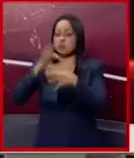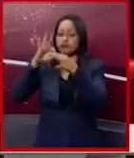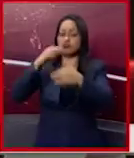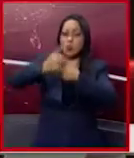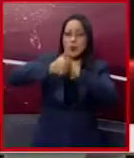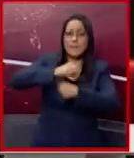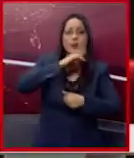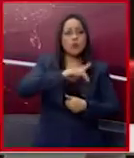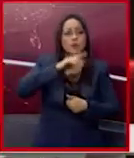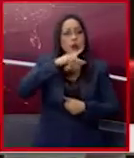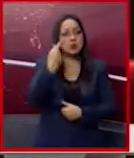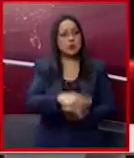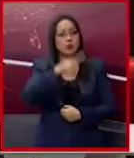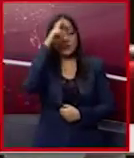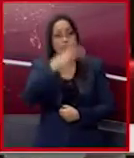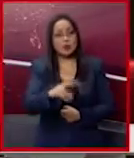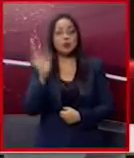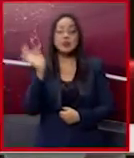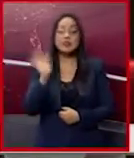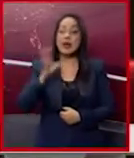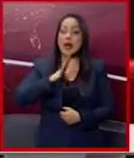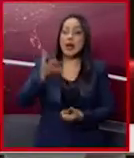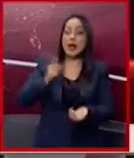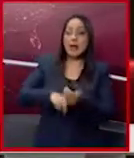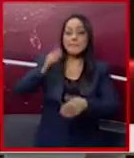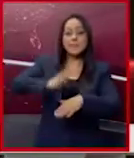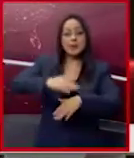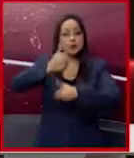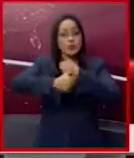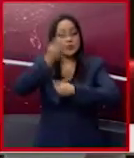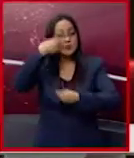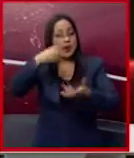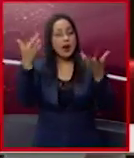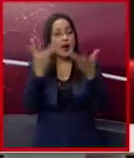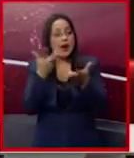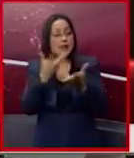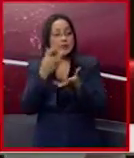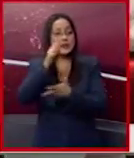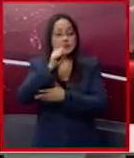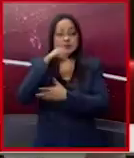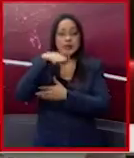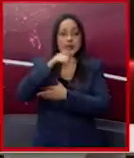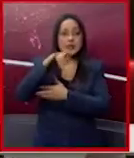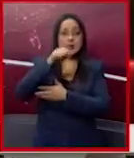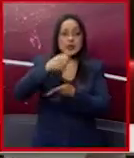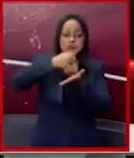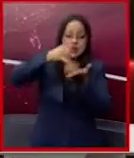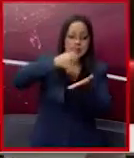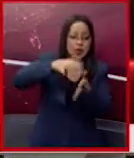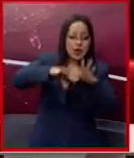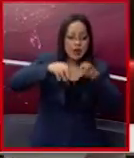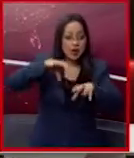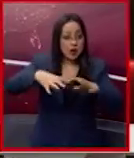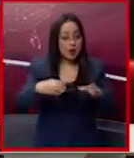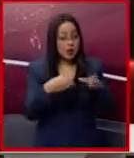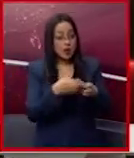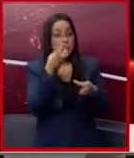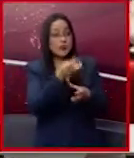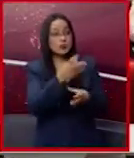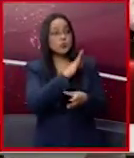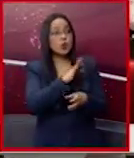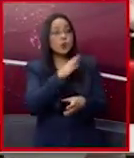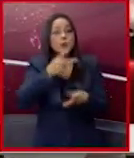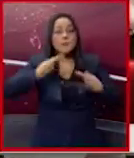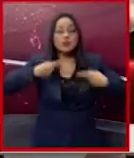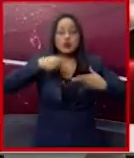También, al haber mayor competencia en la producción de semillas, lógicamente, el productor podrá acceder